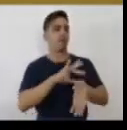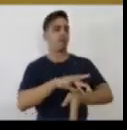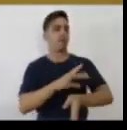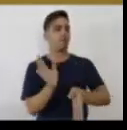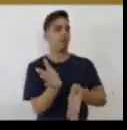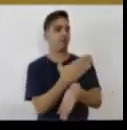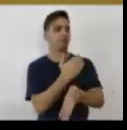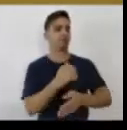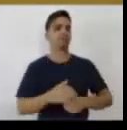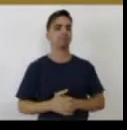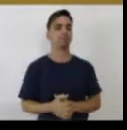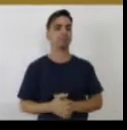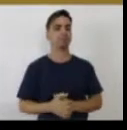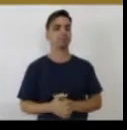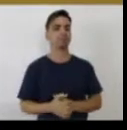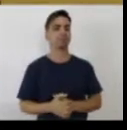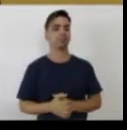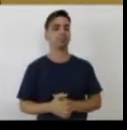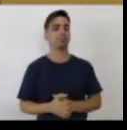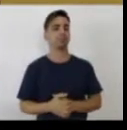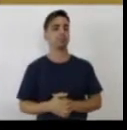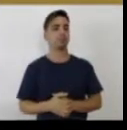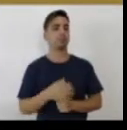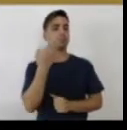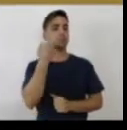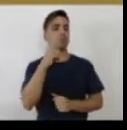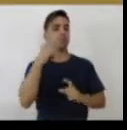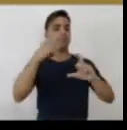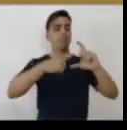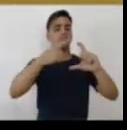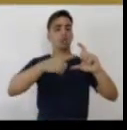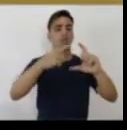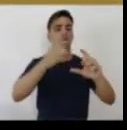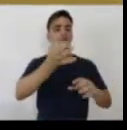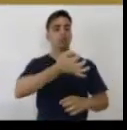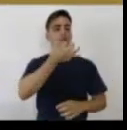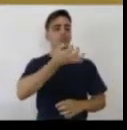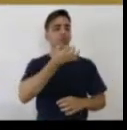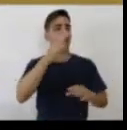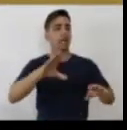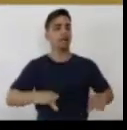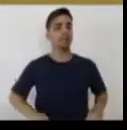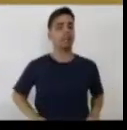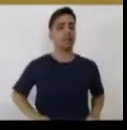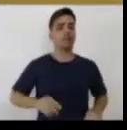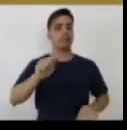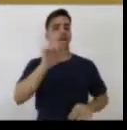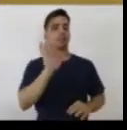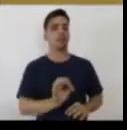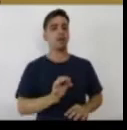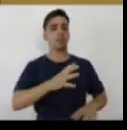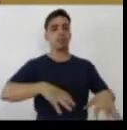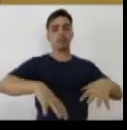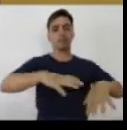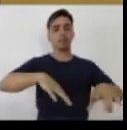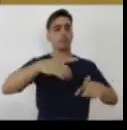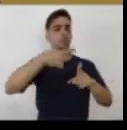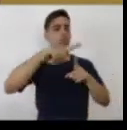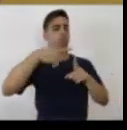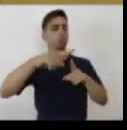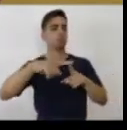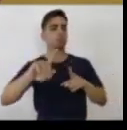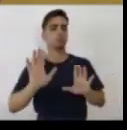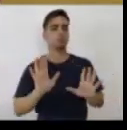para determinadas enfermedades. El contenido que permite explicar esta situación